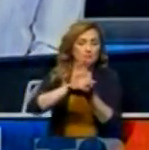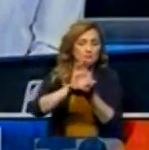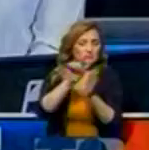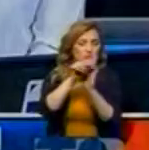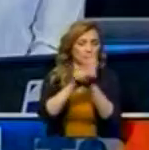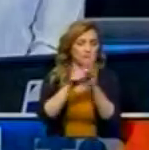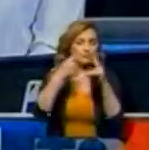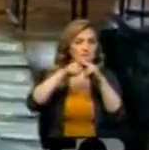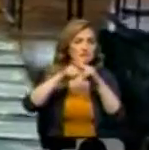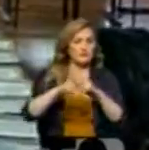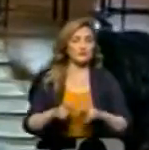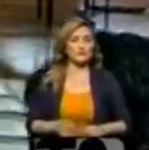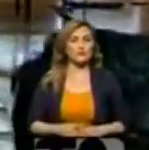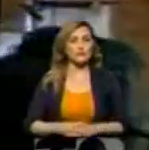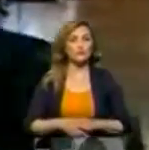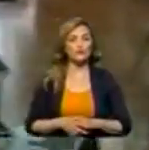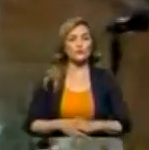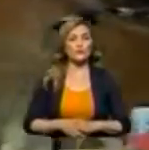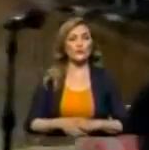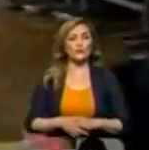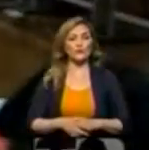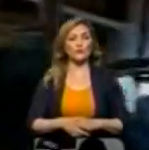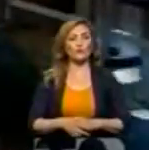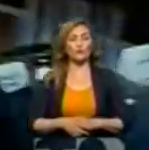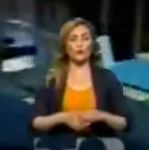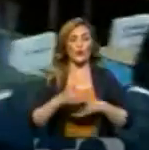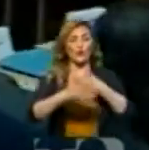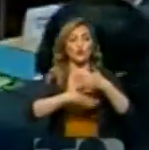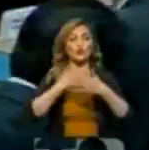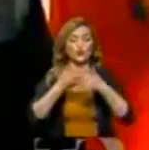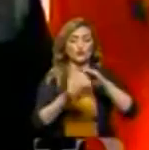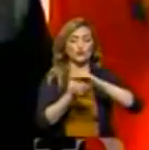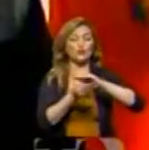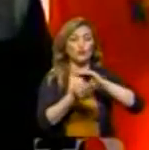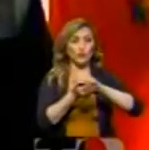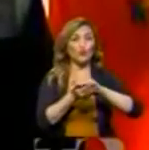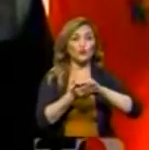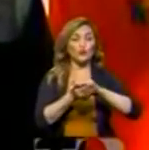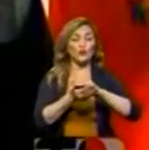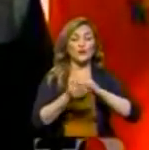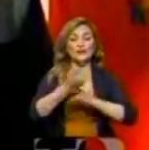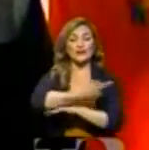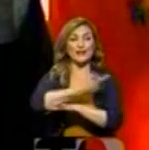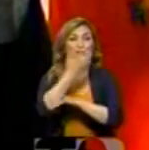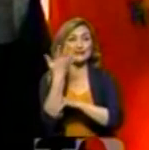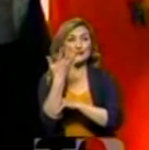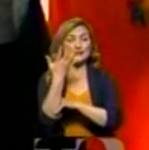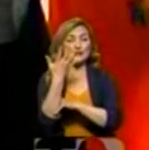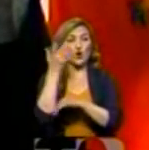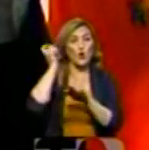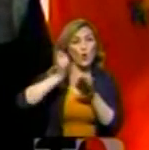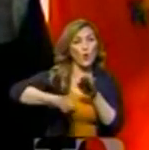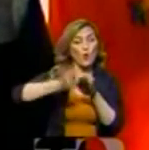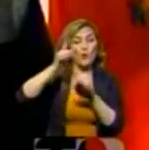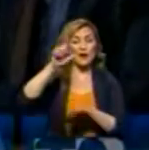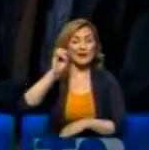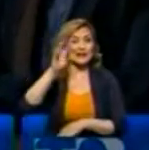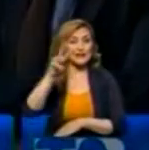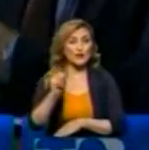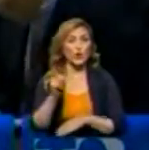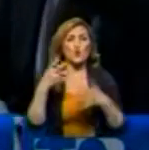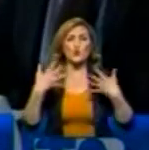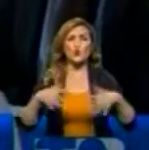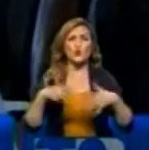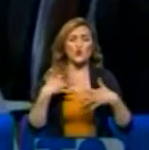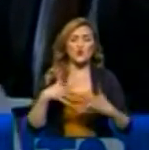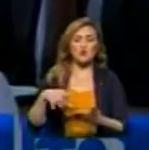tema. La audiencia del caso Sobornos en su quinto día por poco se le va de las manos al juez Iván León. Cuestionado